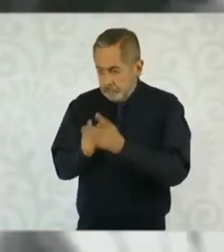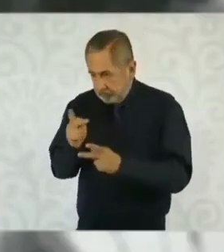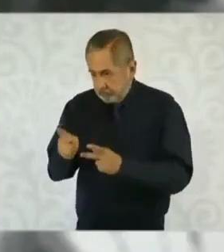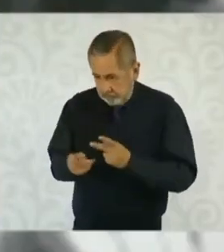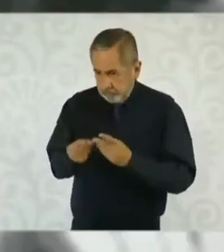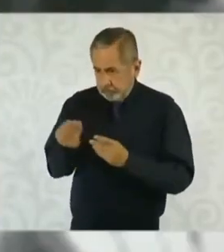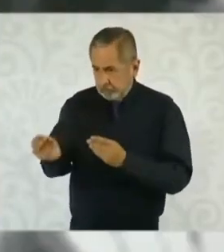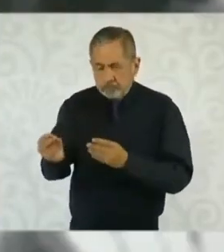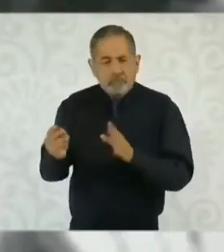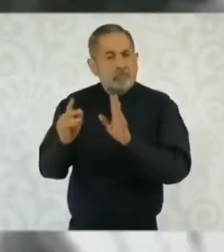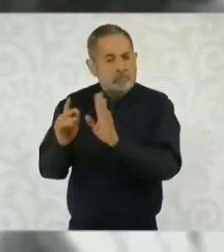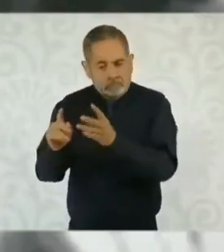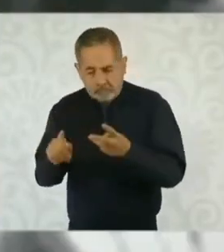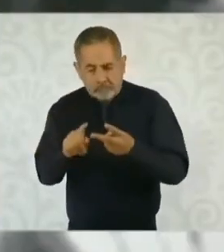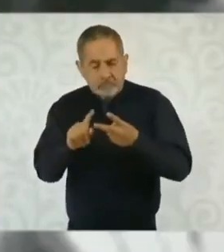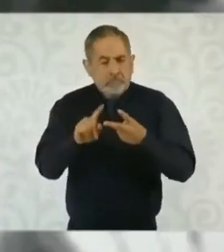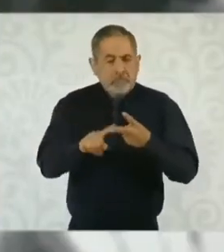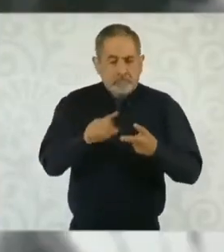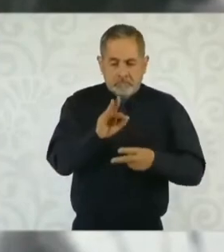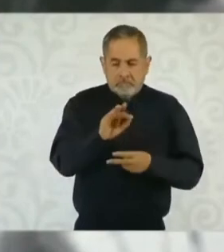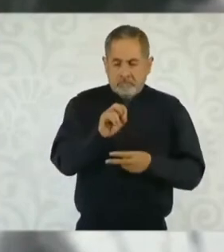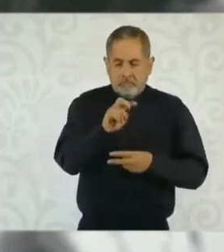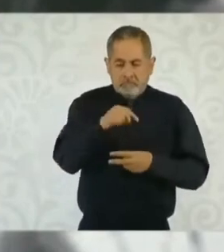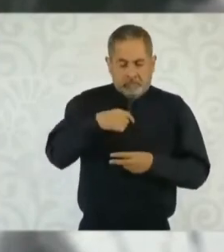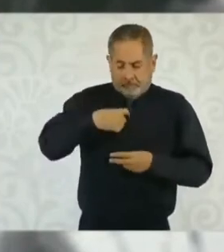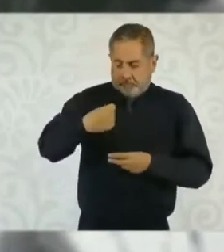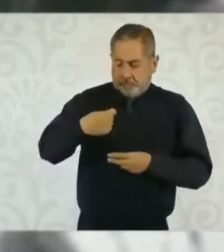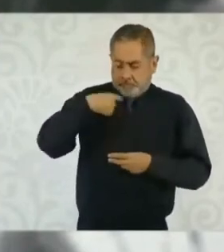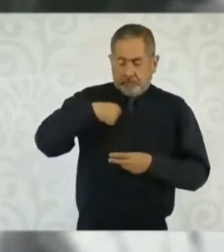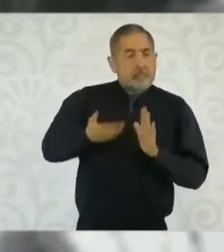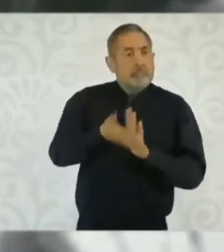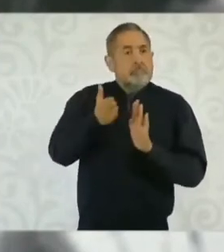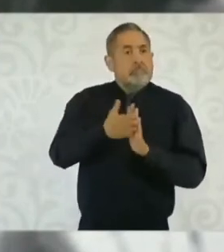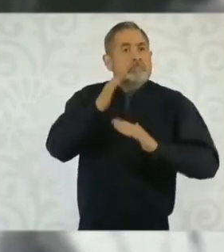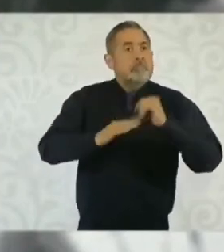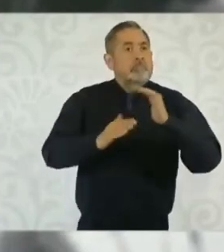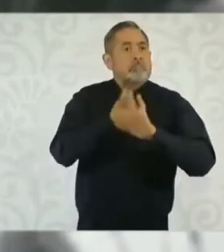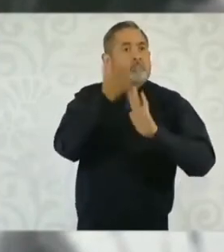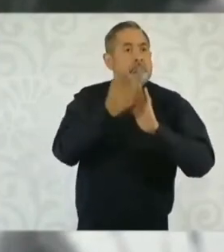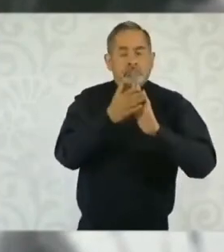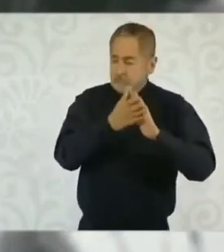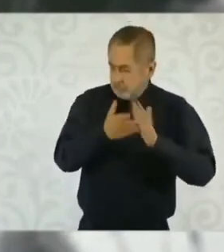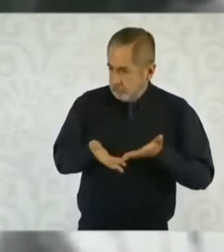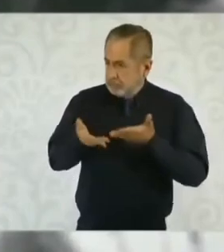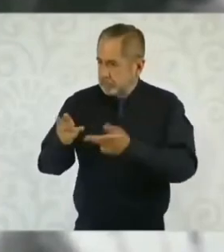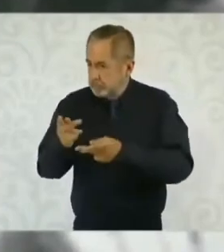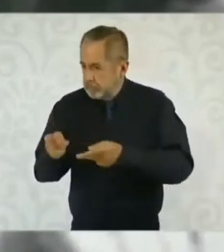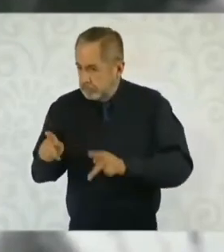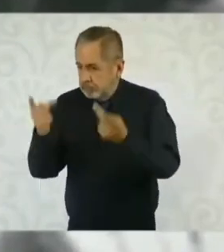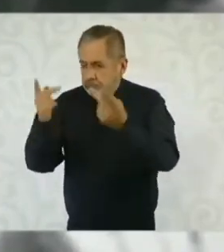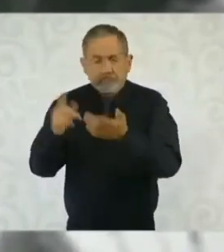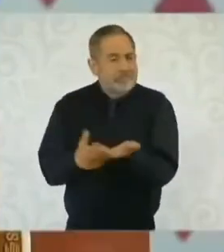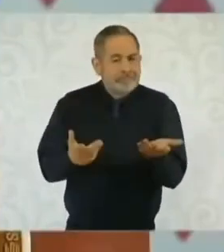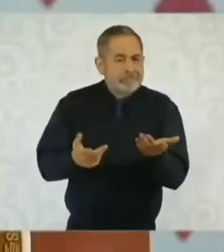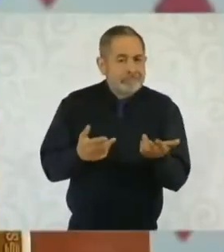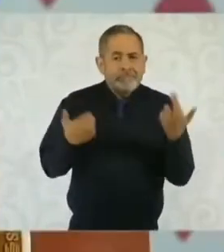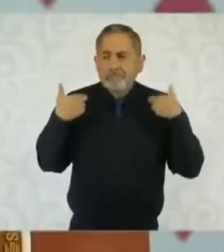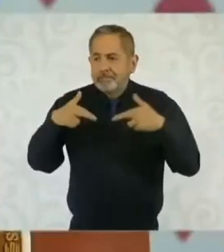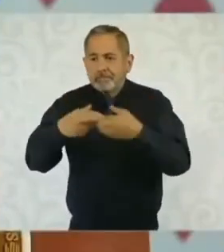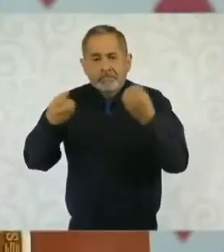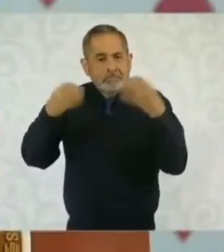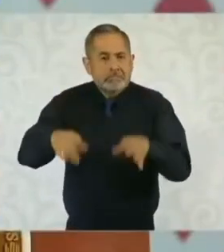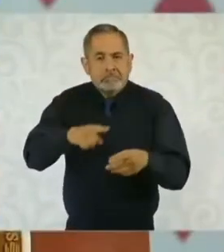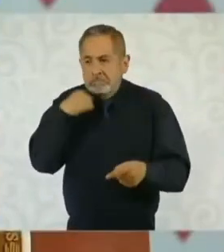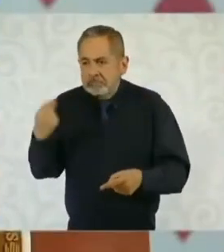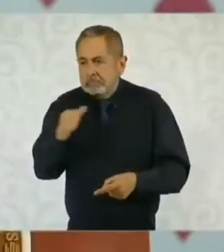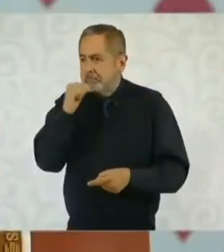construir. Esas son las reformas que están planteadas. No afectan ni a maestros, ni a trabajadores